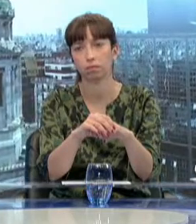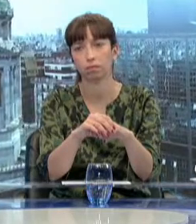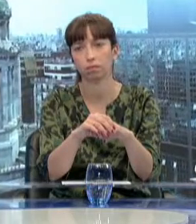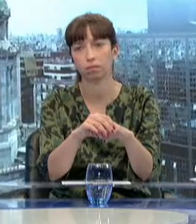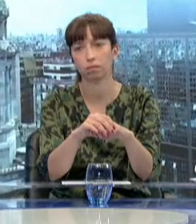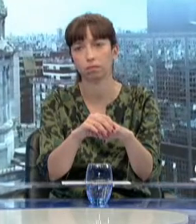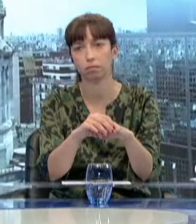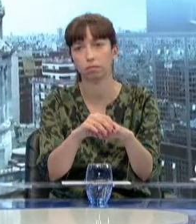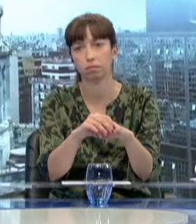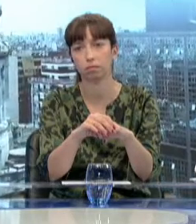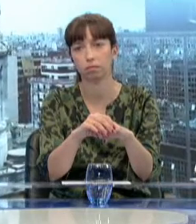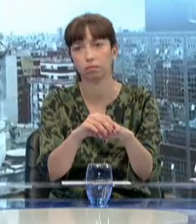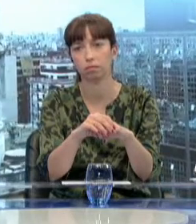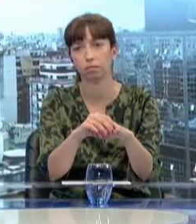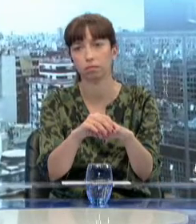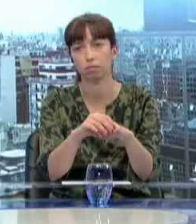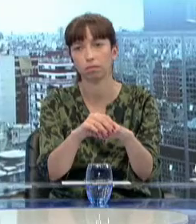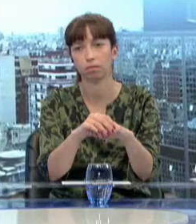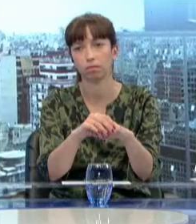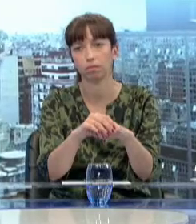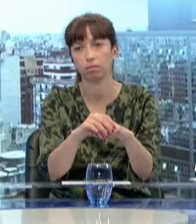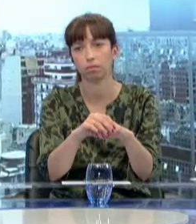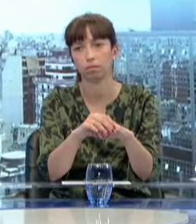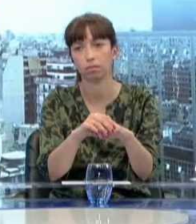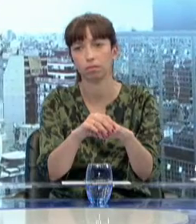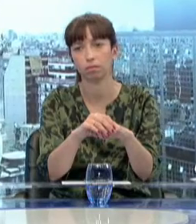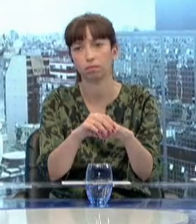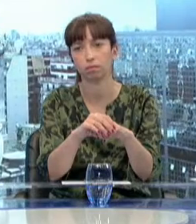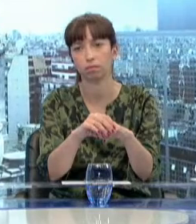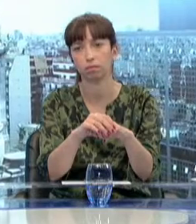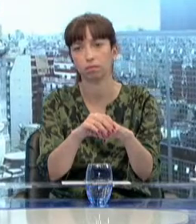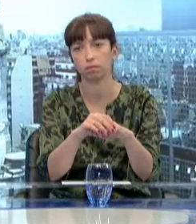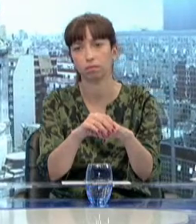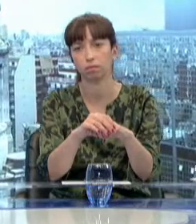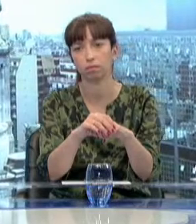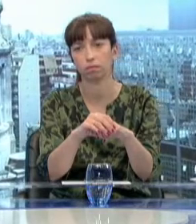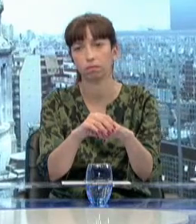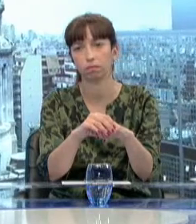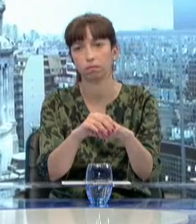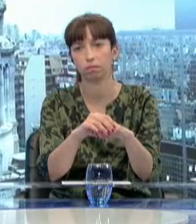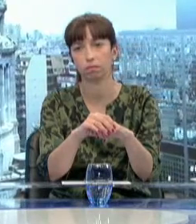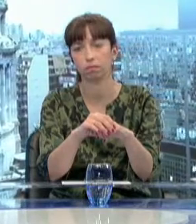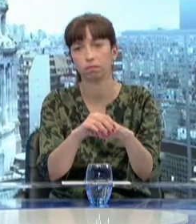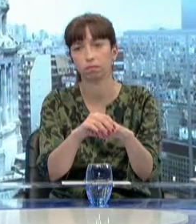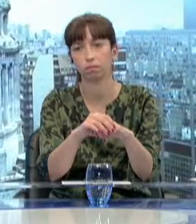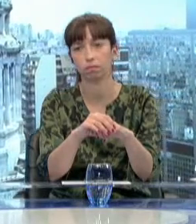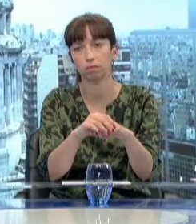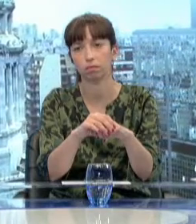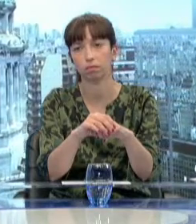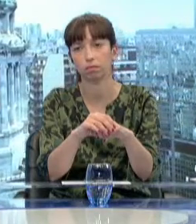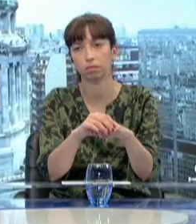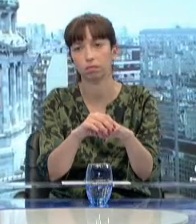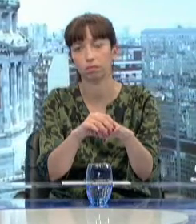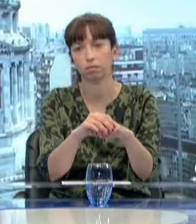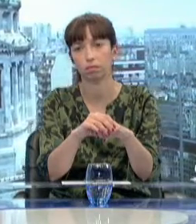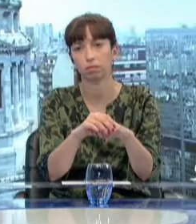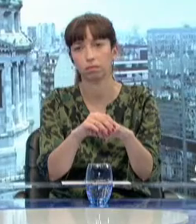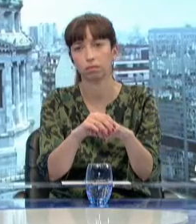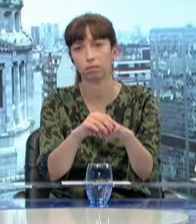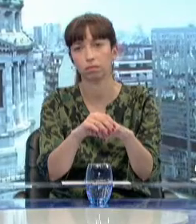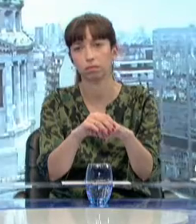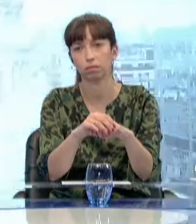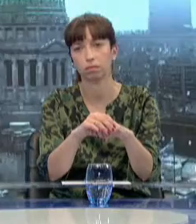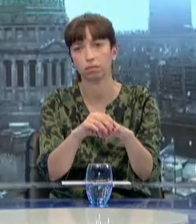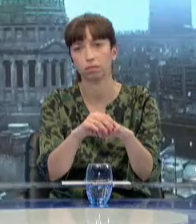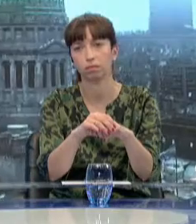mercado mínimo, pequeño, de operaciones paralelas. También hay sectores y mercados de operaciones